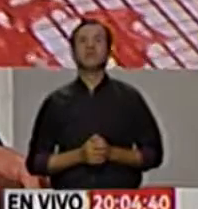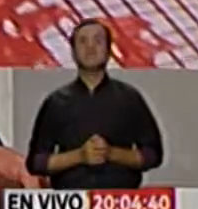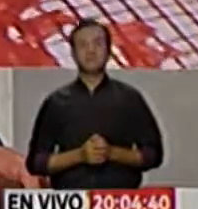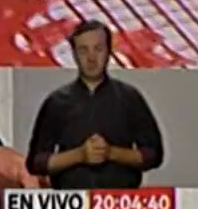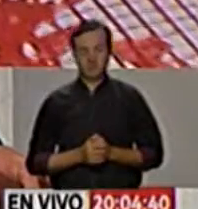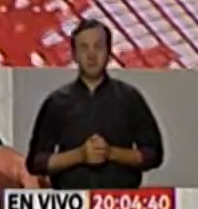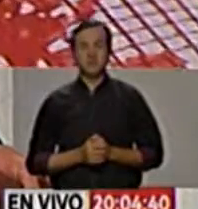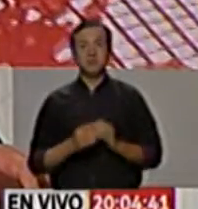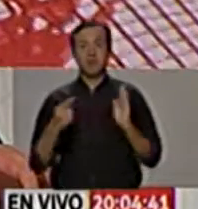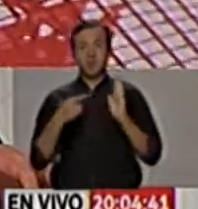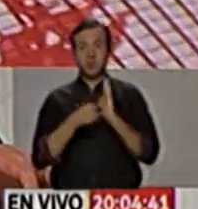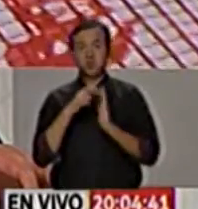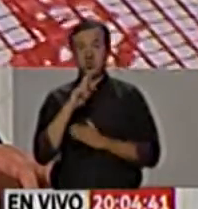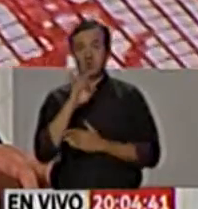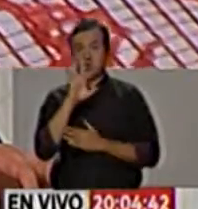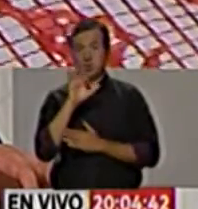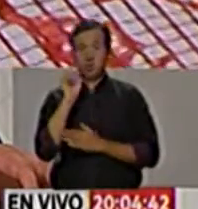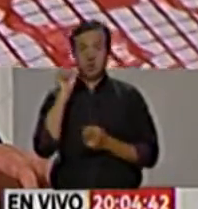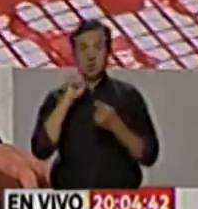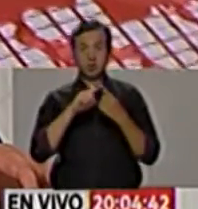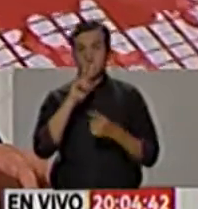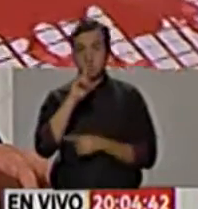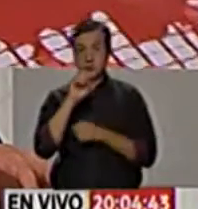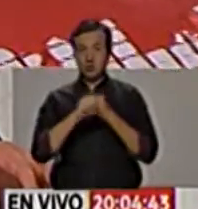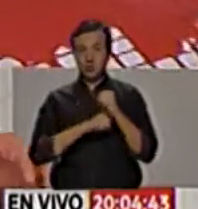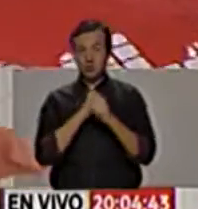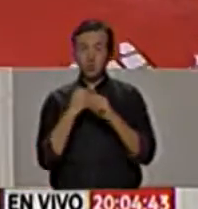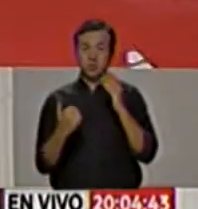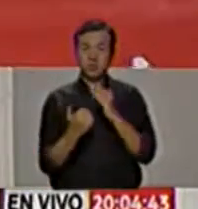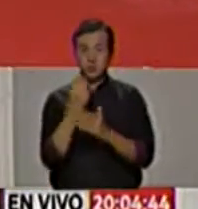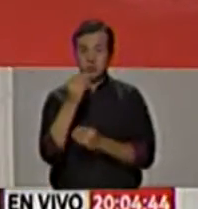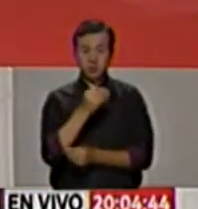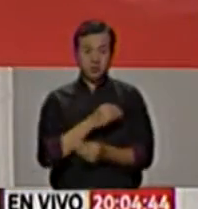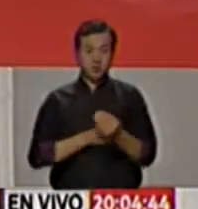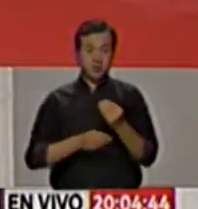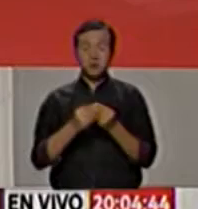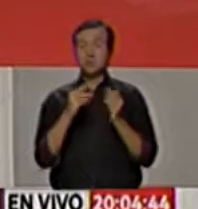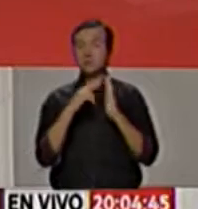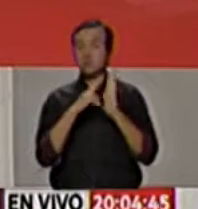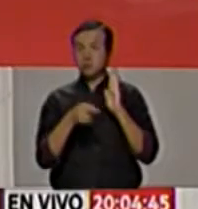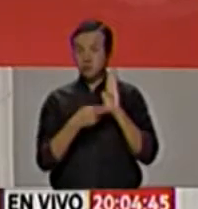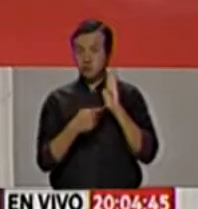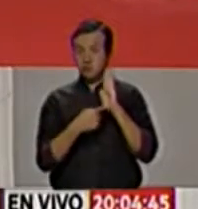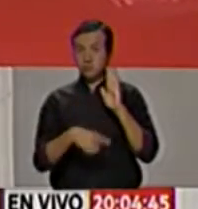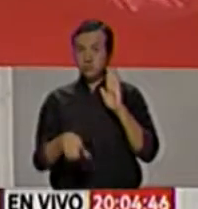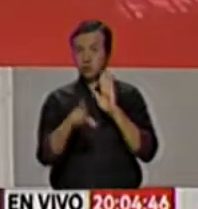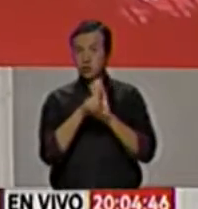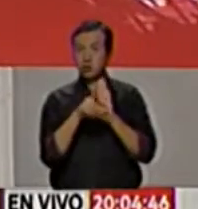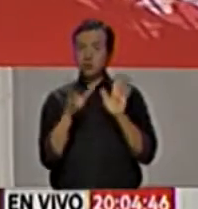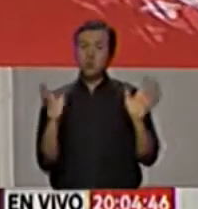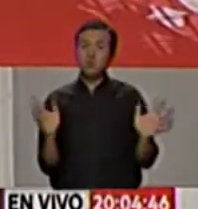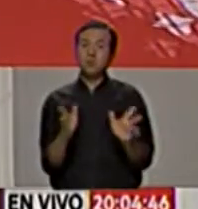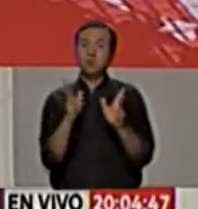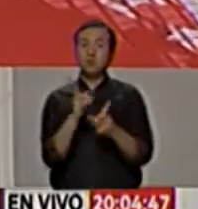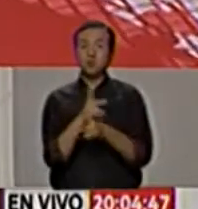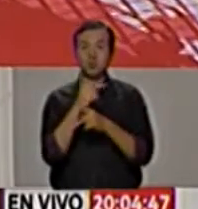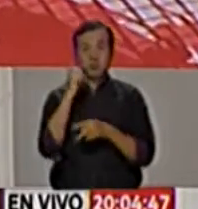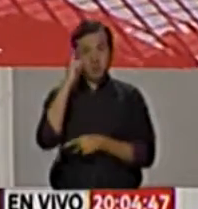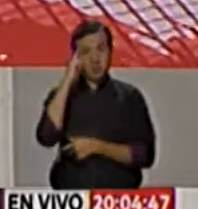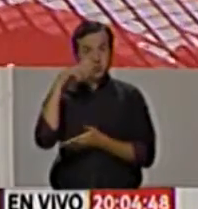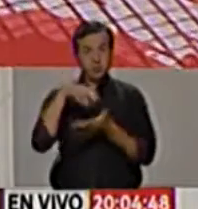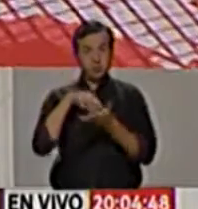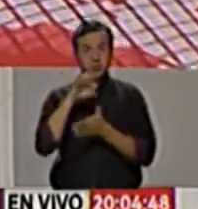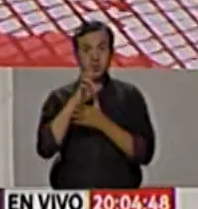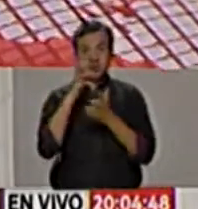La exoneración del impuesto a la renta por hasta 20 años por nuevas inversiones contempla el reglamento de la Ley de Fomento Productivo. El gobierno nacional